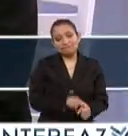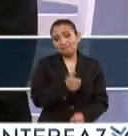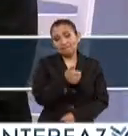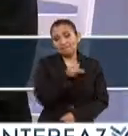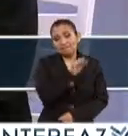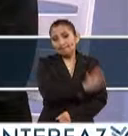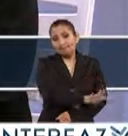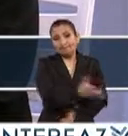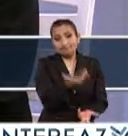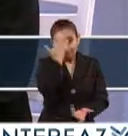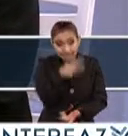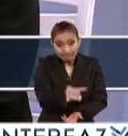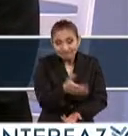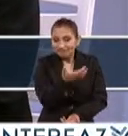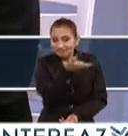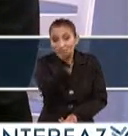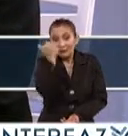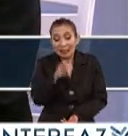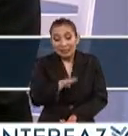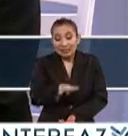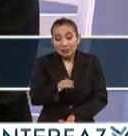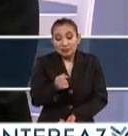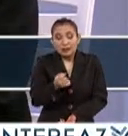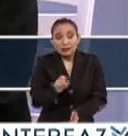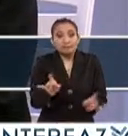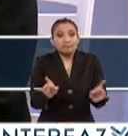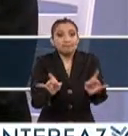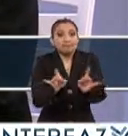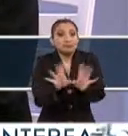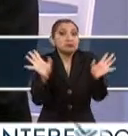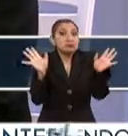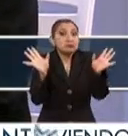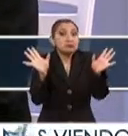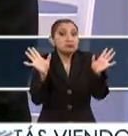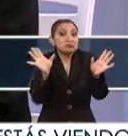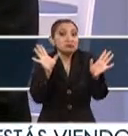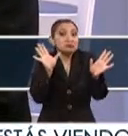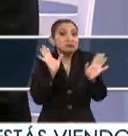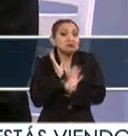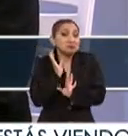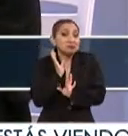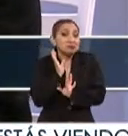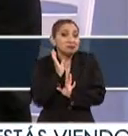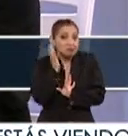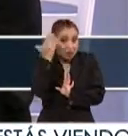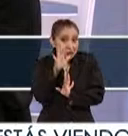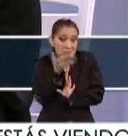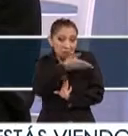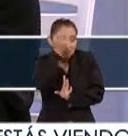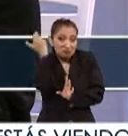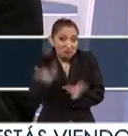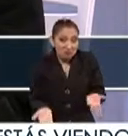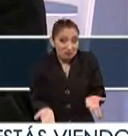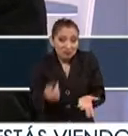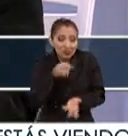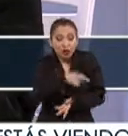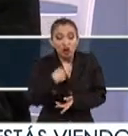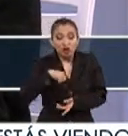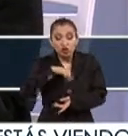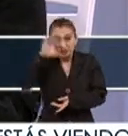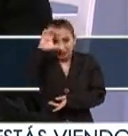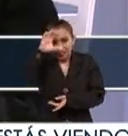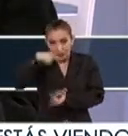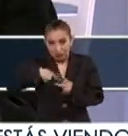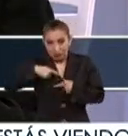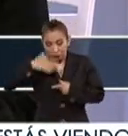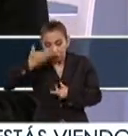naturaleza y el 19 de septiembre fue una coincidencia. Nosotros los científicos lo que hacemos es tomar